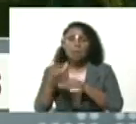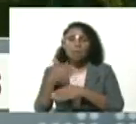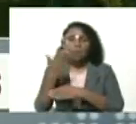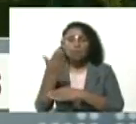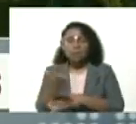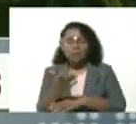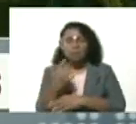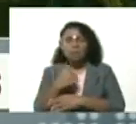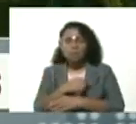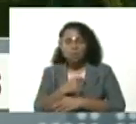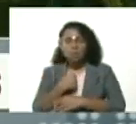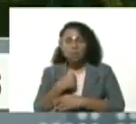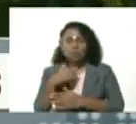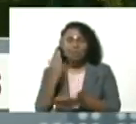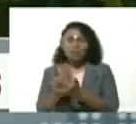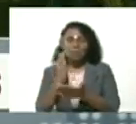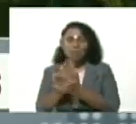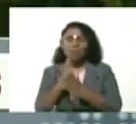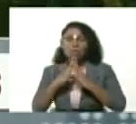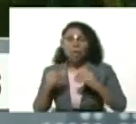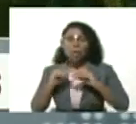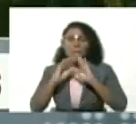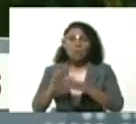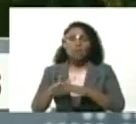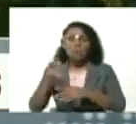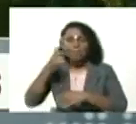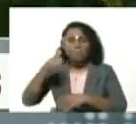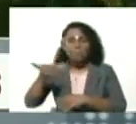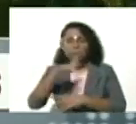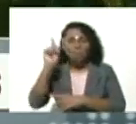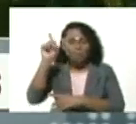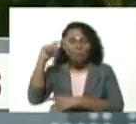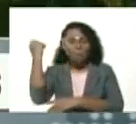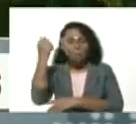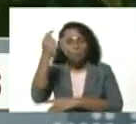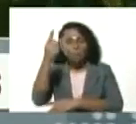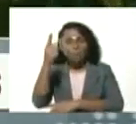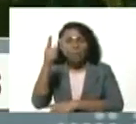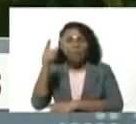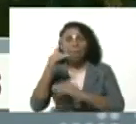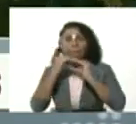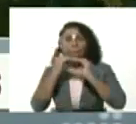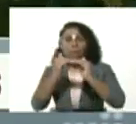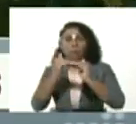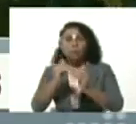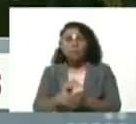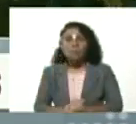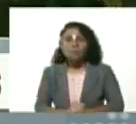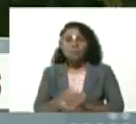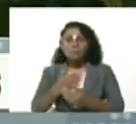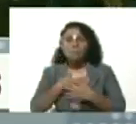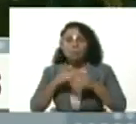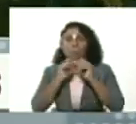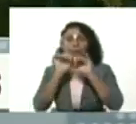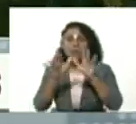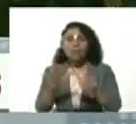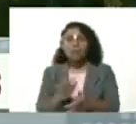cuenten conmigo siempre. Todo el apoyo para el pueblo de Apure y de Los Llanos. Mis